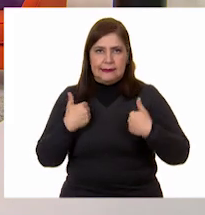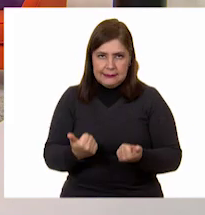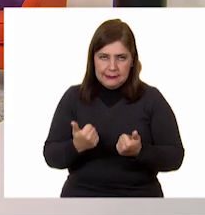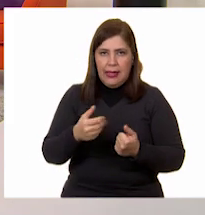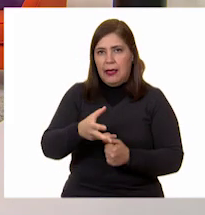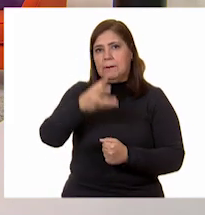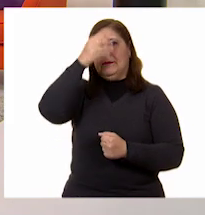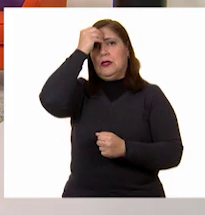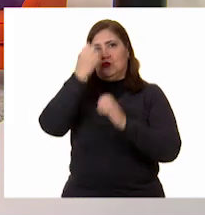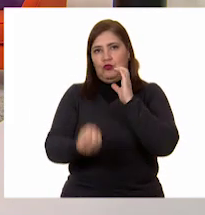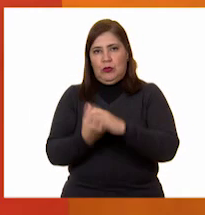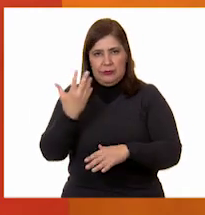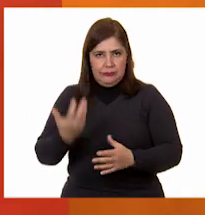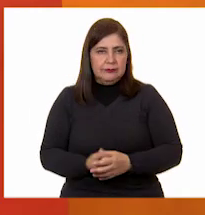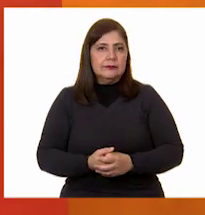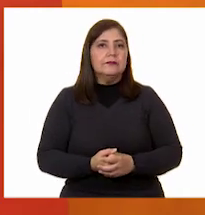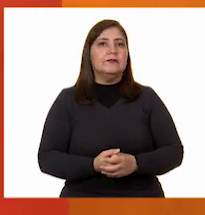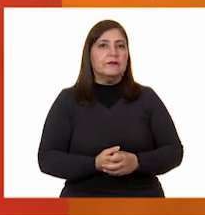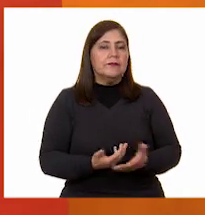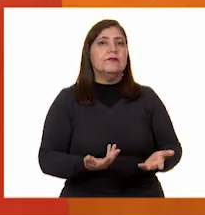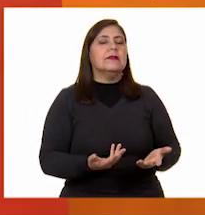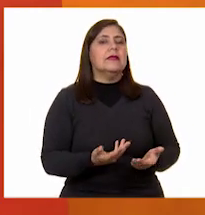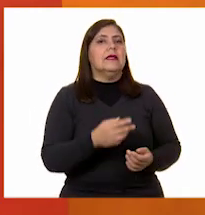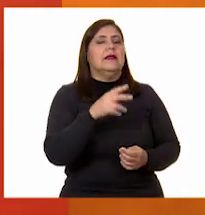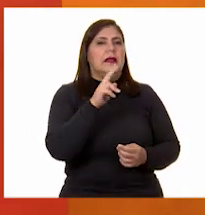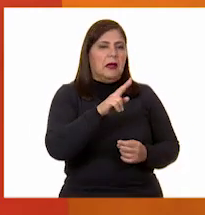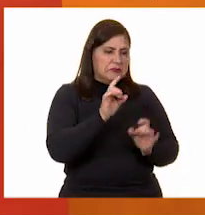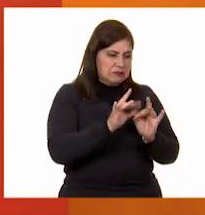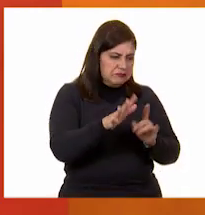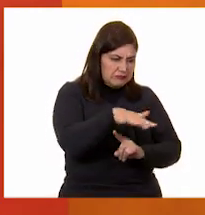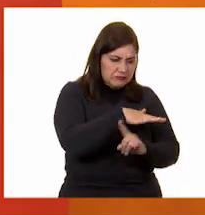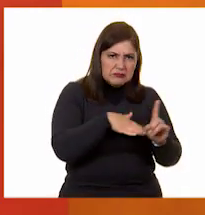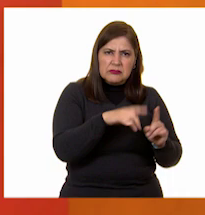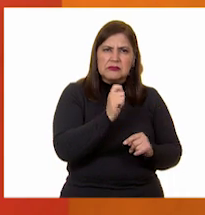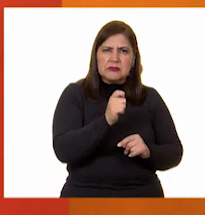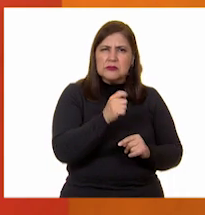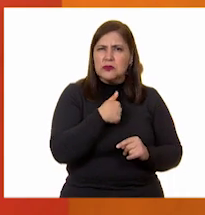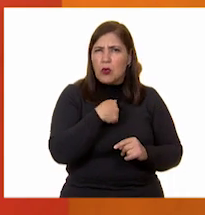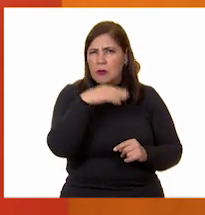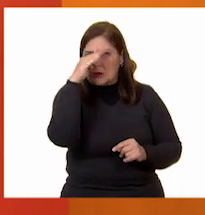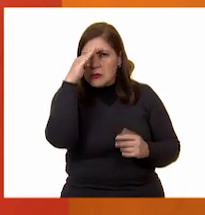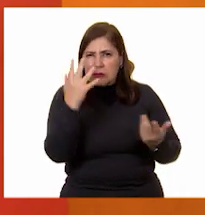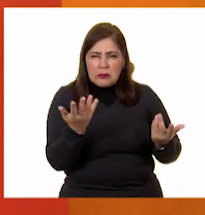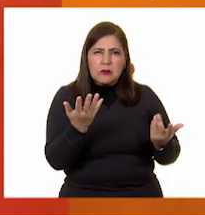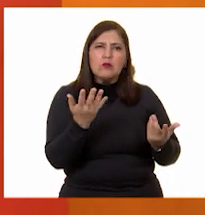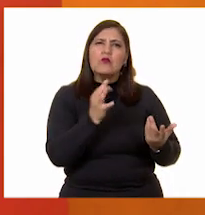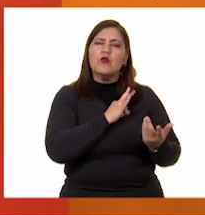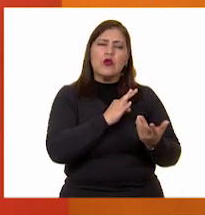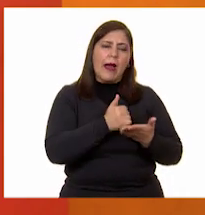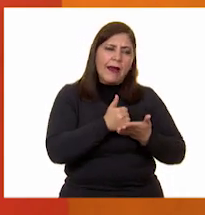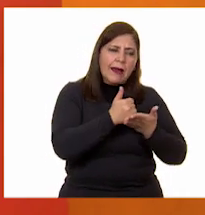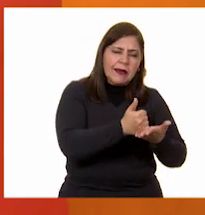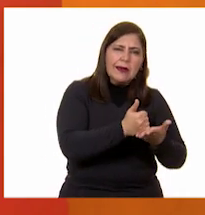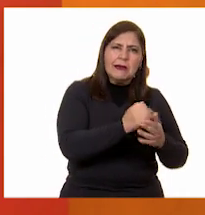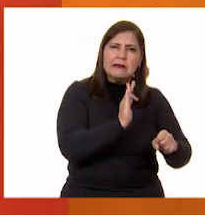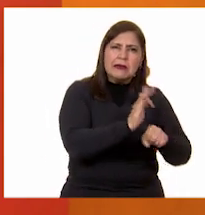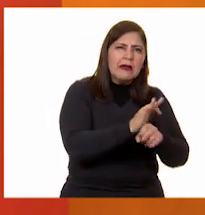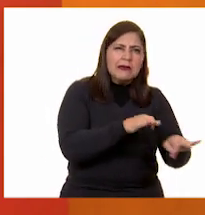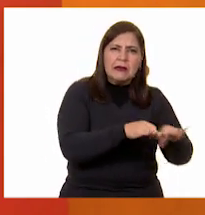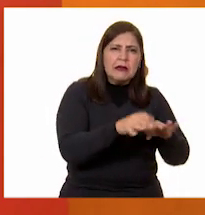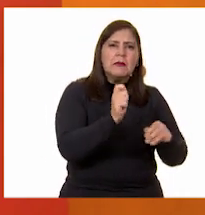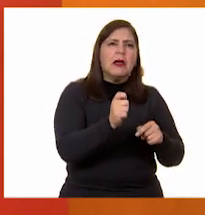para aprender algo nuevo. En esta situación se me ocurre que se pueden trabajar mediante el establecimiento de